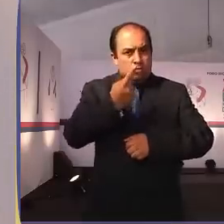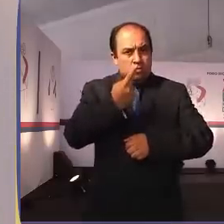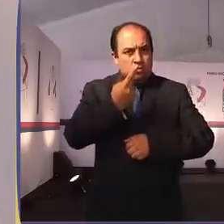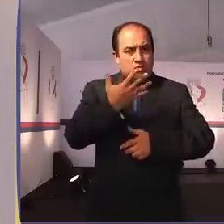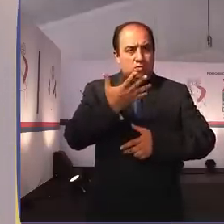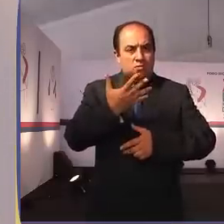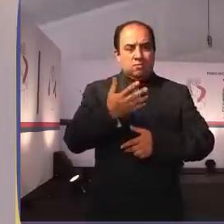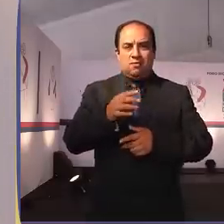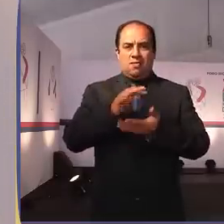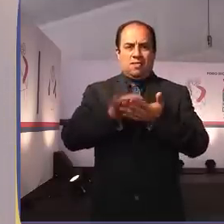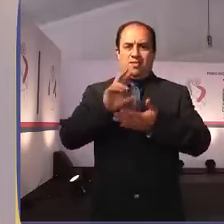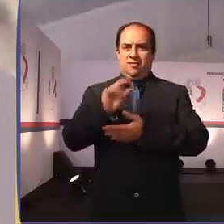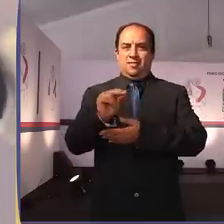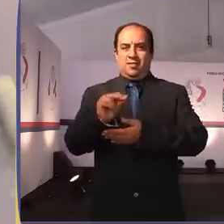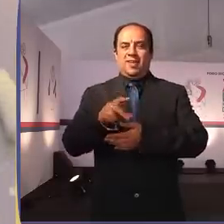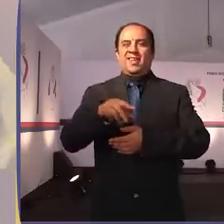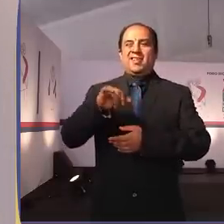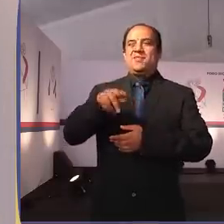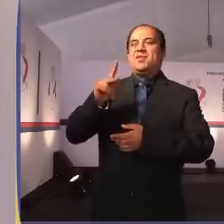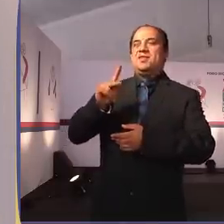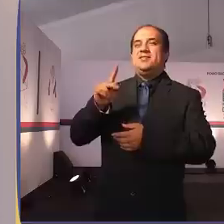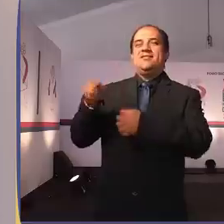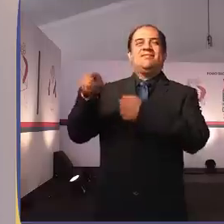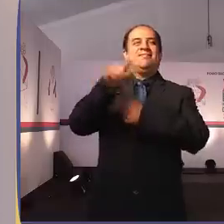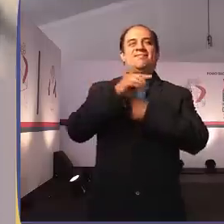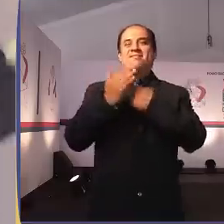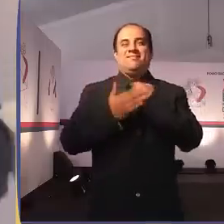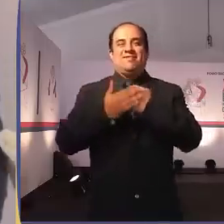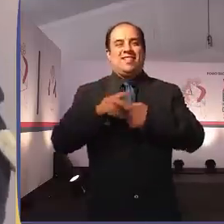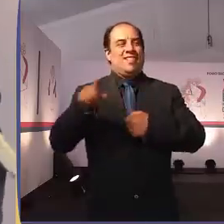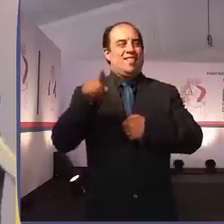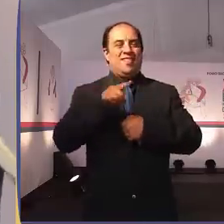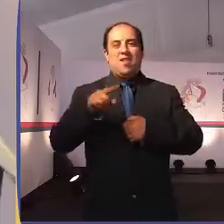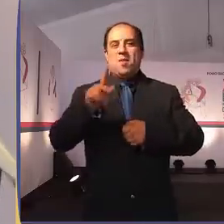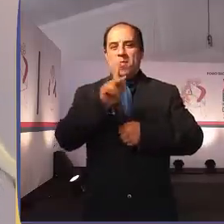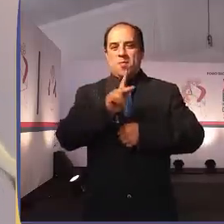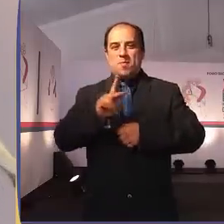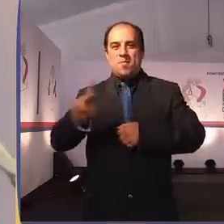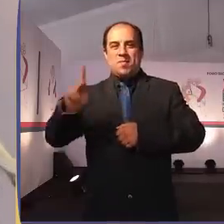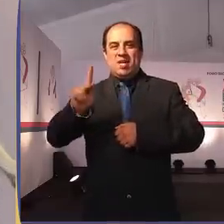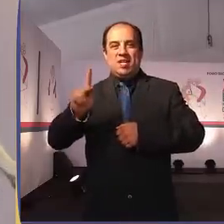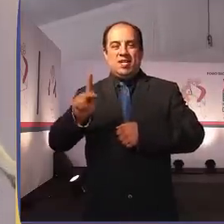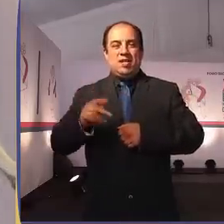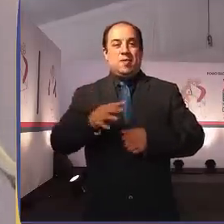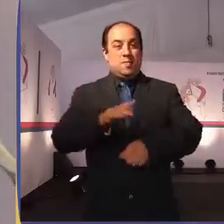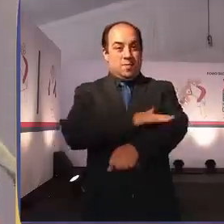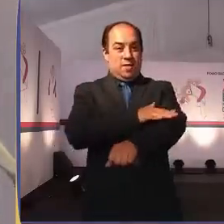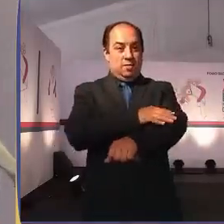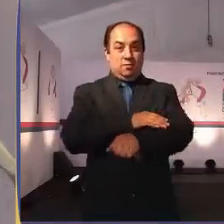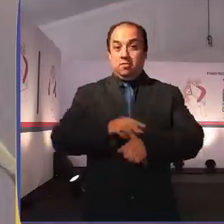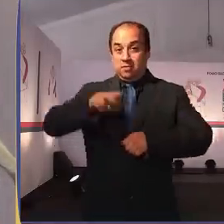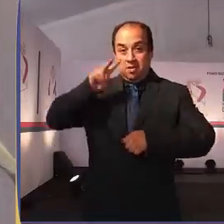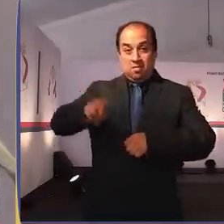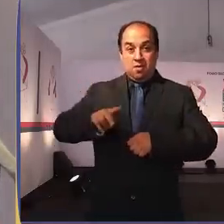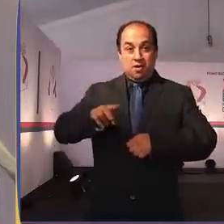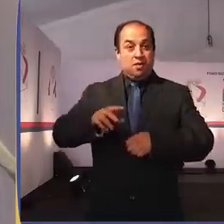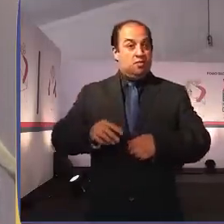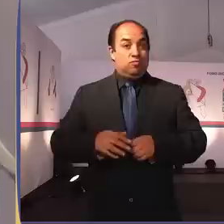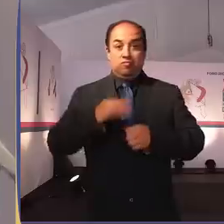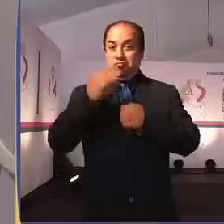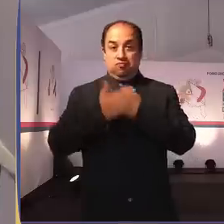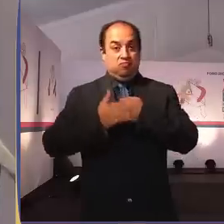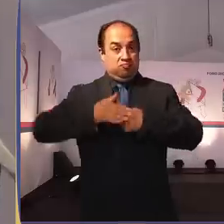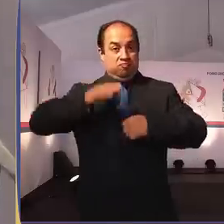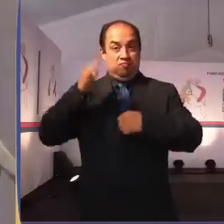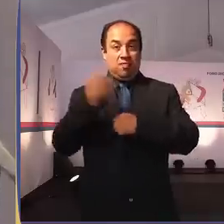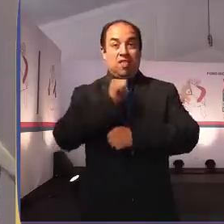pero no los convenciste a estos. Estos son público cautivo, ma. A ver, ¿de veras no los convencimos? No los